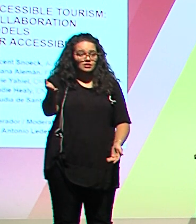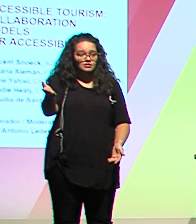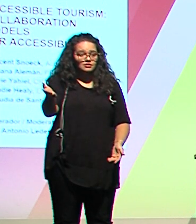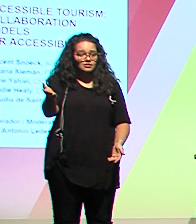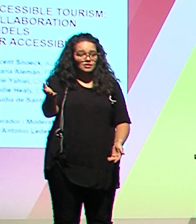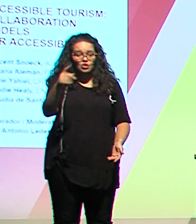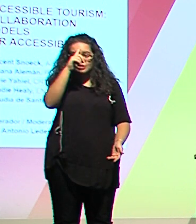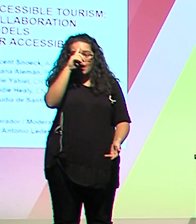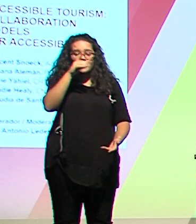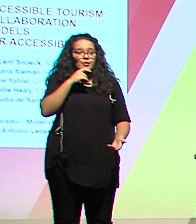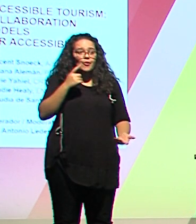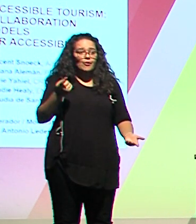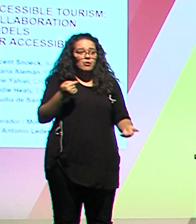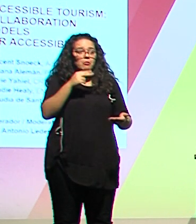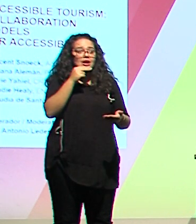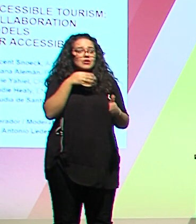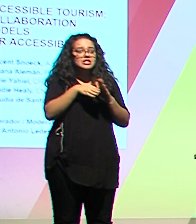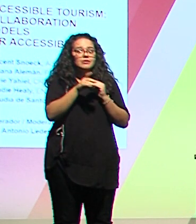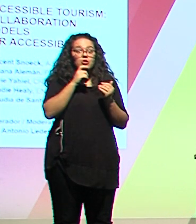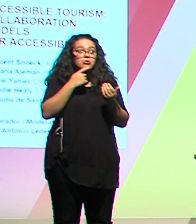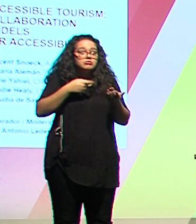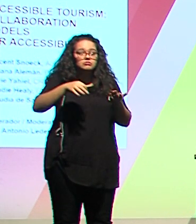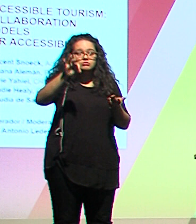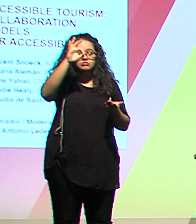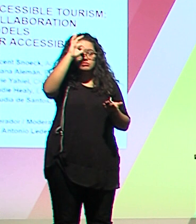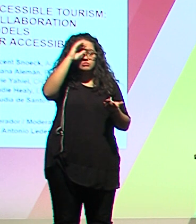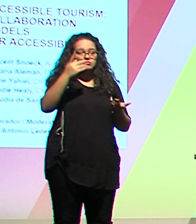sabe cómo un cuarto de baño tiene que ser accesible.